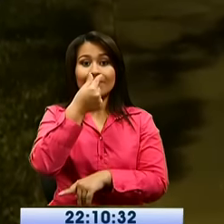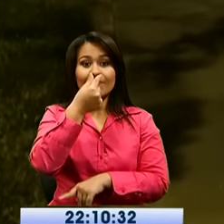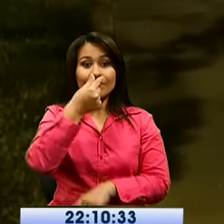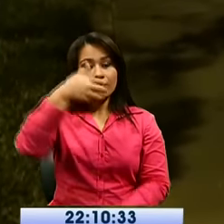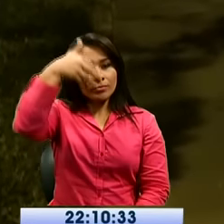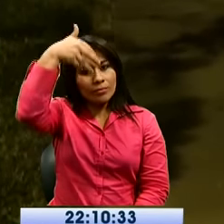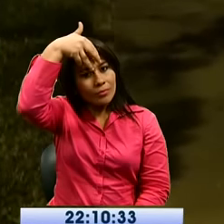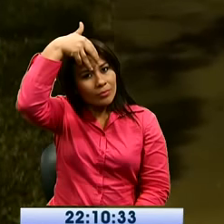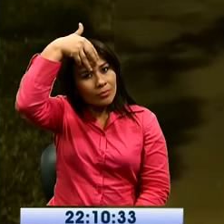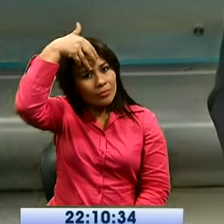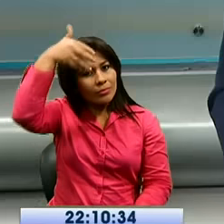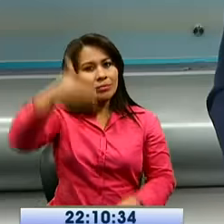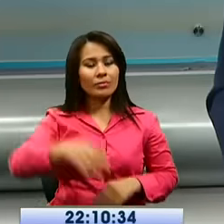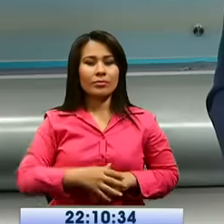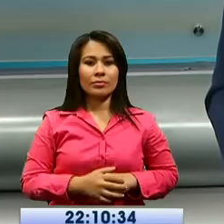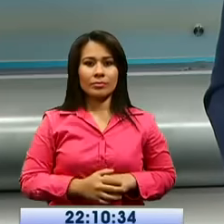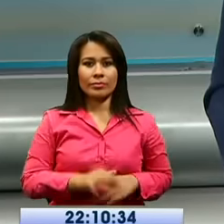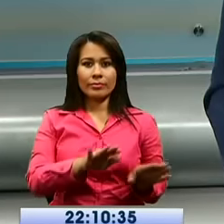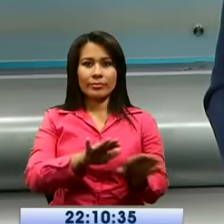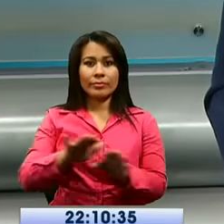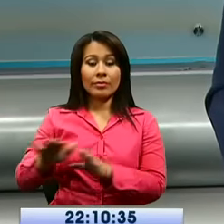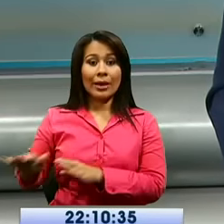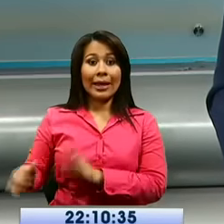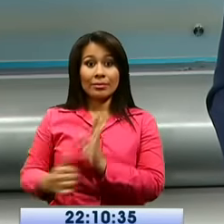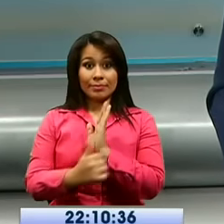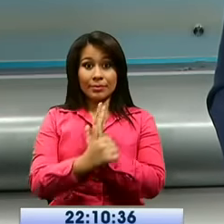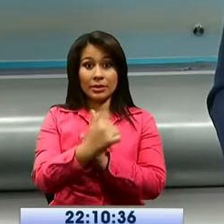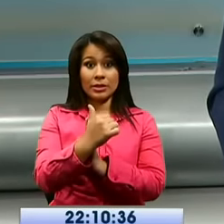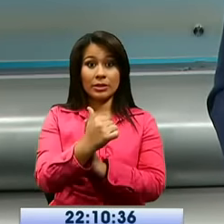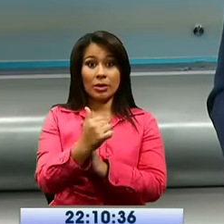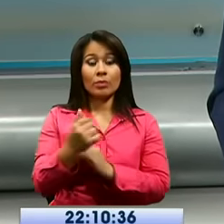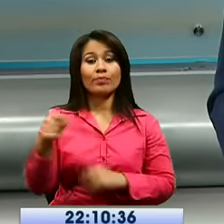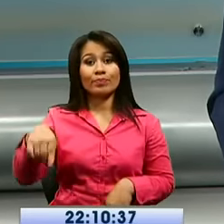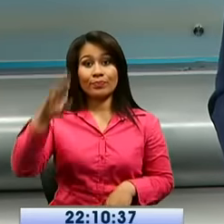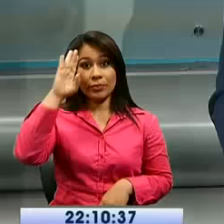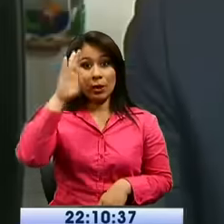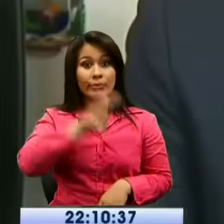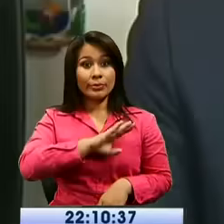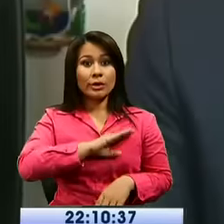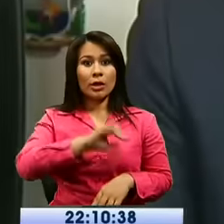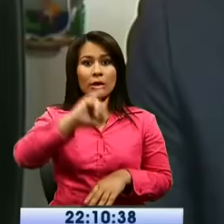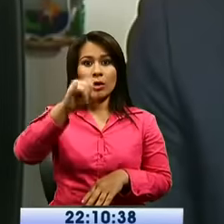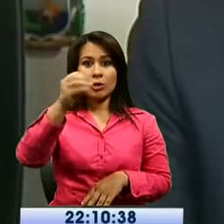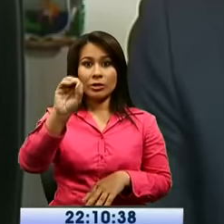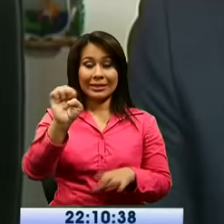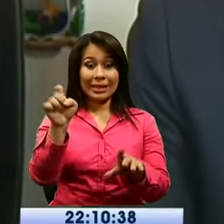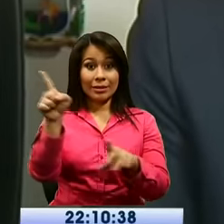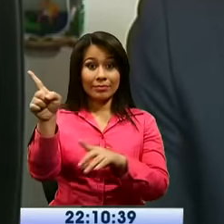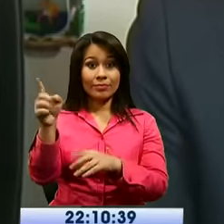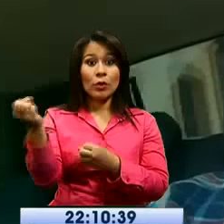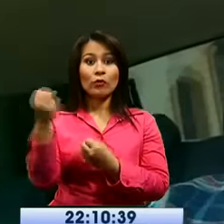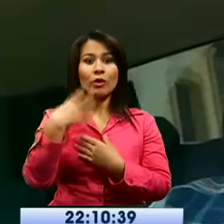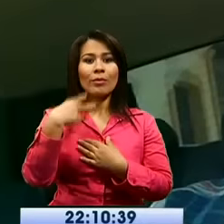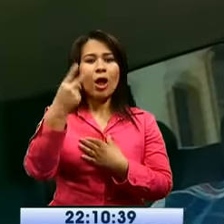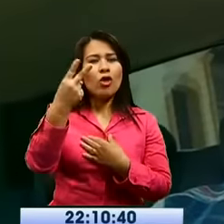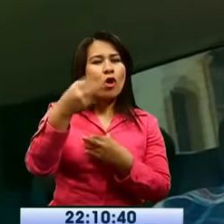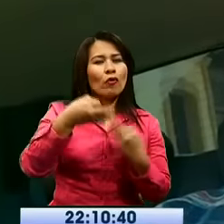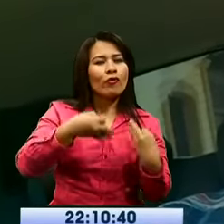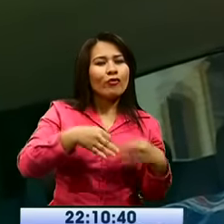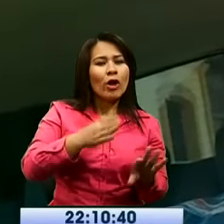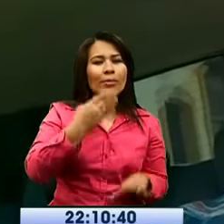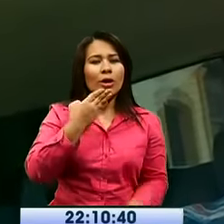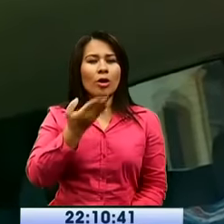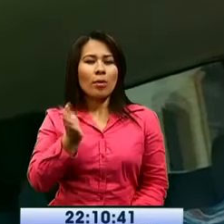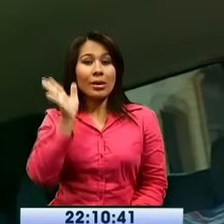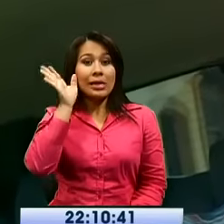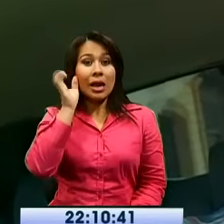Gisela Moreira. El ministro del Interior, José Serrano, informó que ya se manejan dos hipótesis sobre la